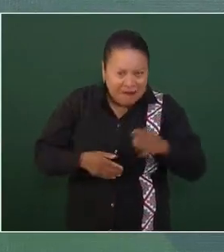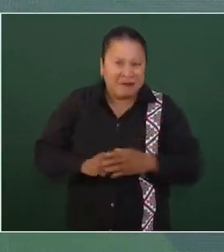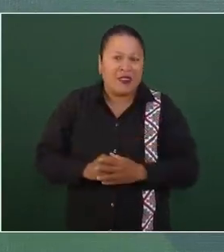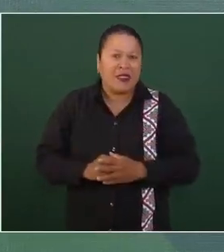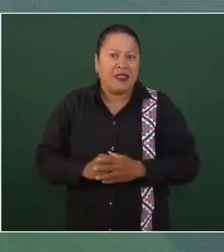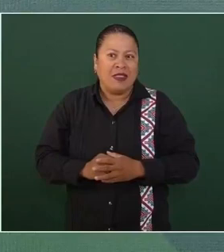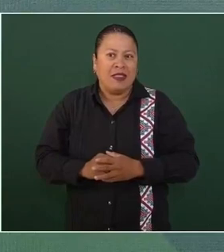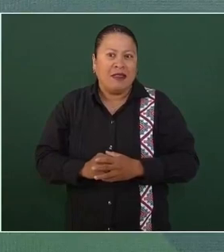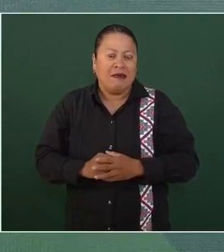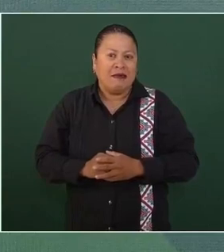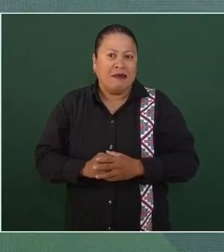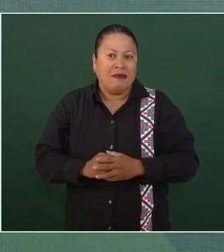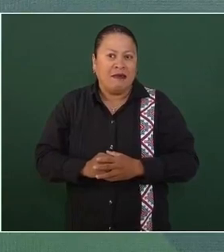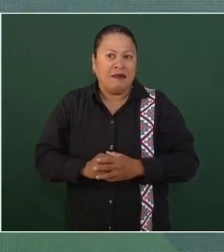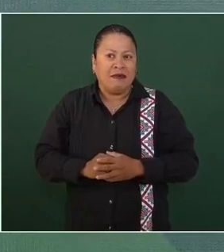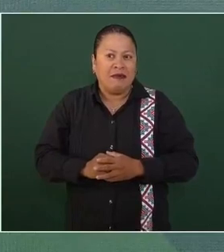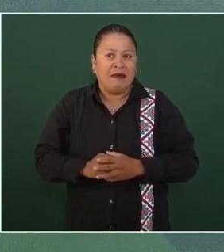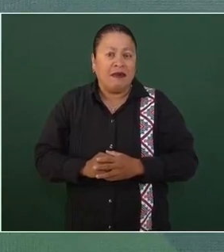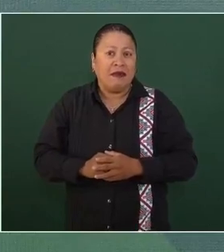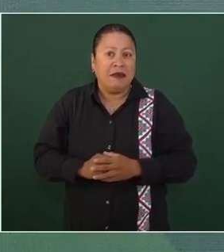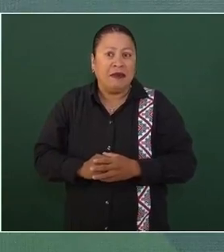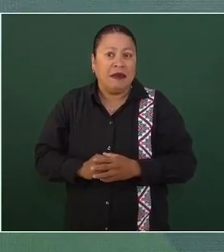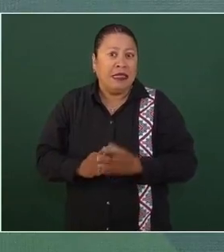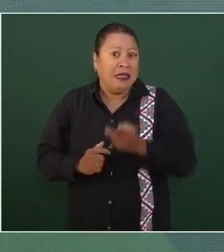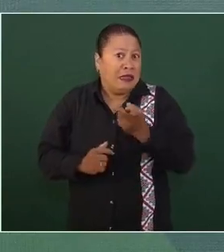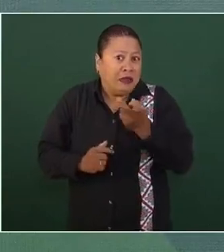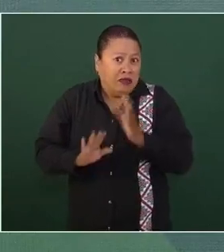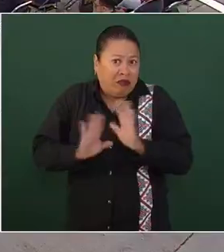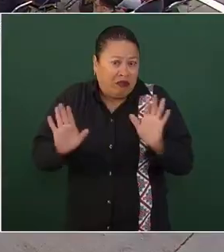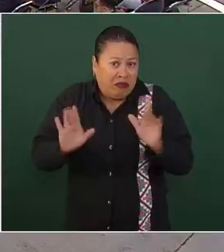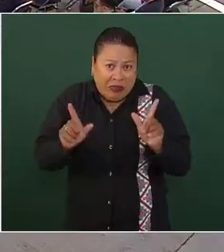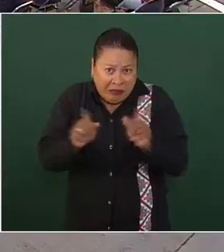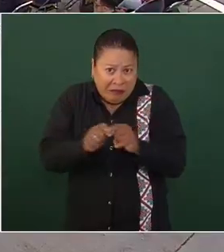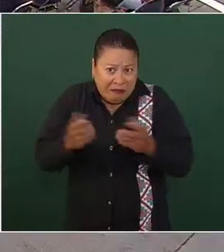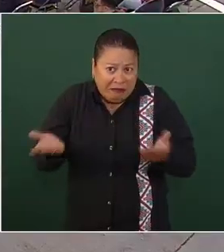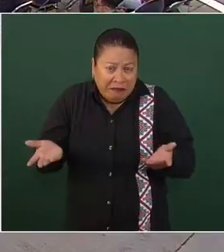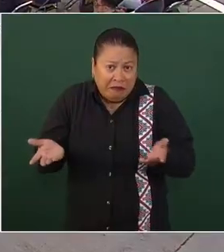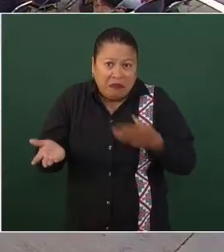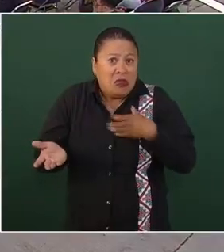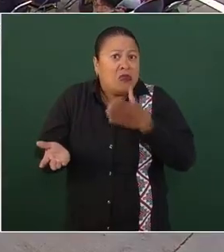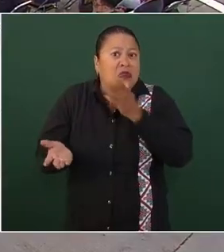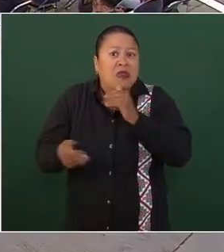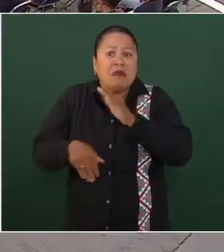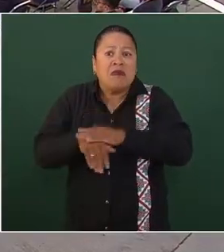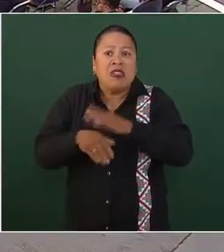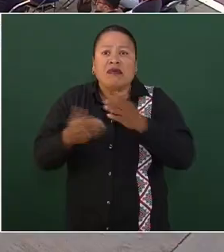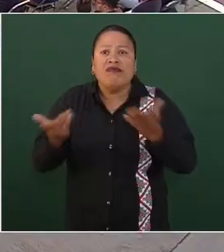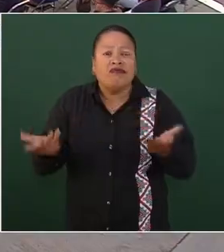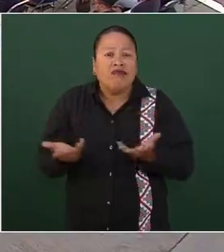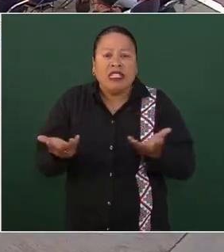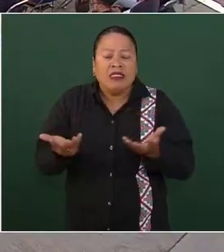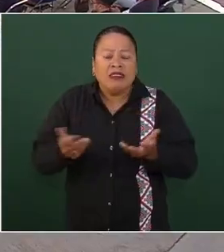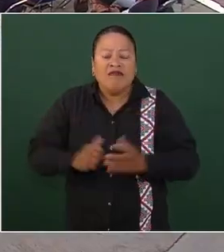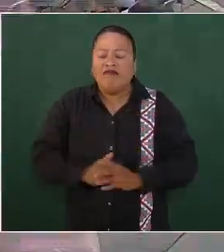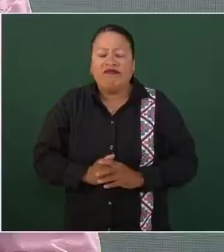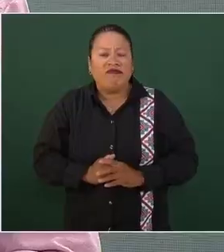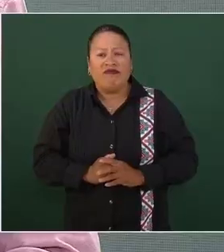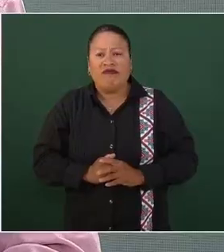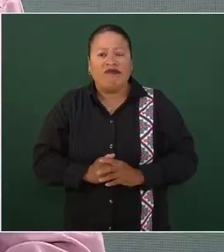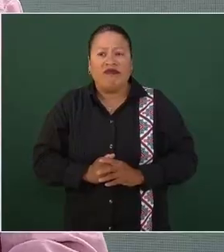más nada más ya no puedo más este